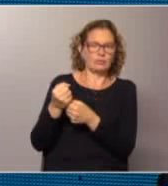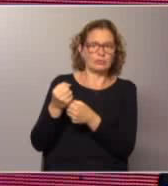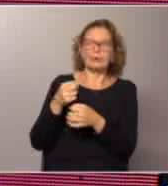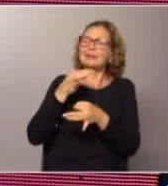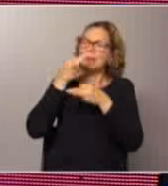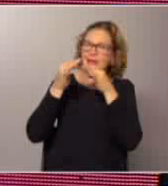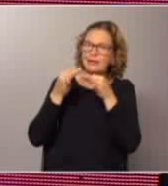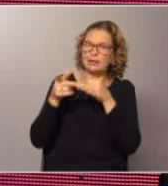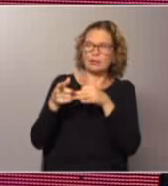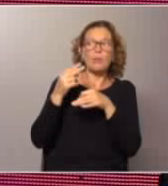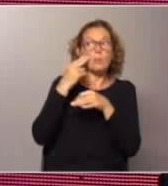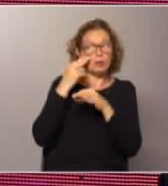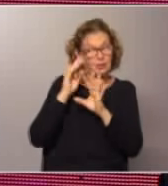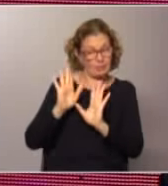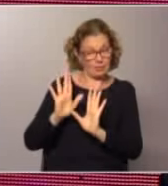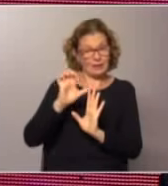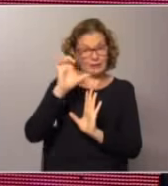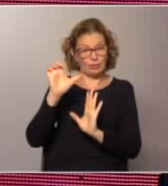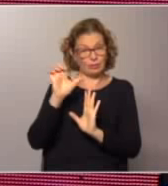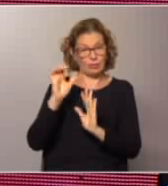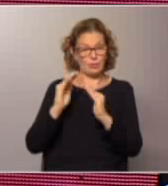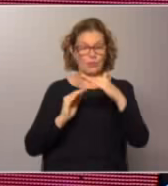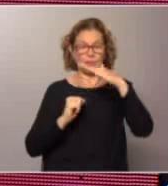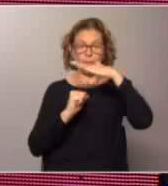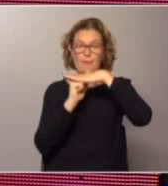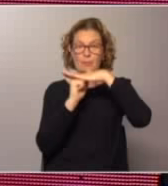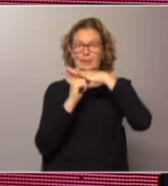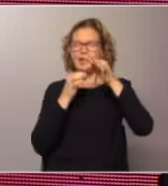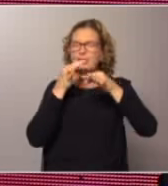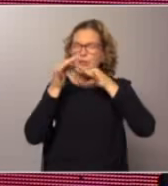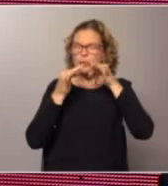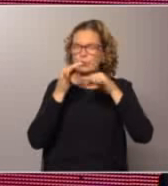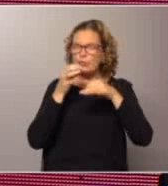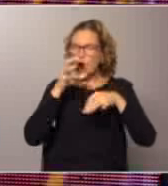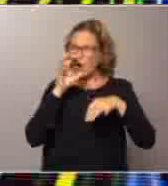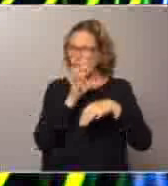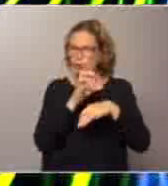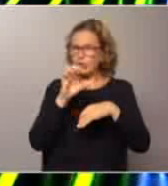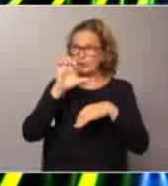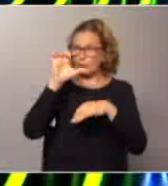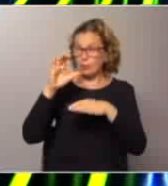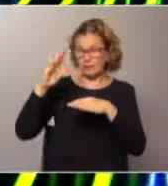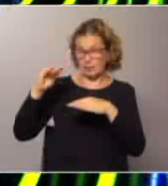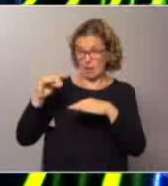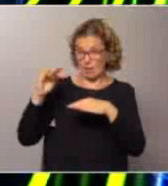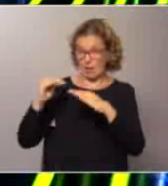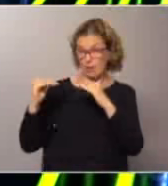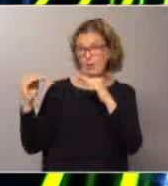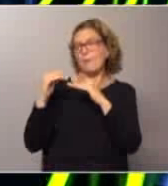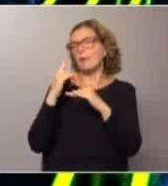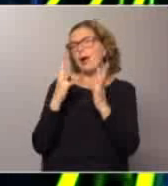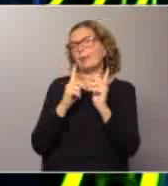puede llegar a ser un delito entonces ese umbral del discurso de odio en europa está más abajo por decirlo de alguna manera o